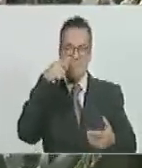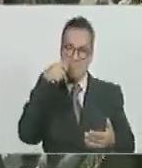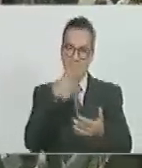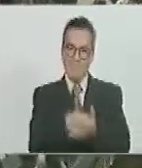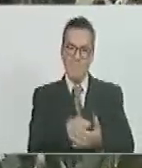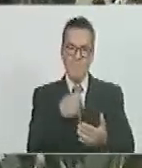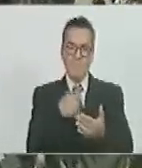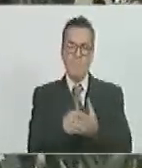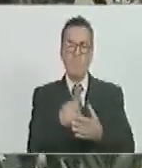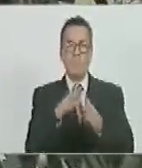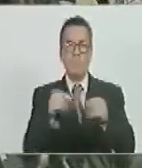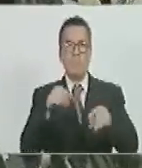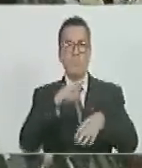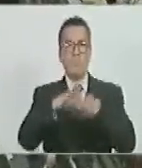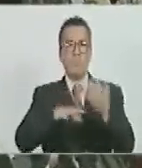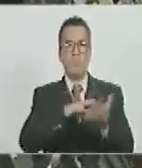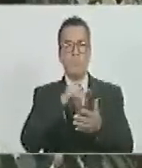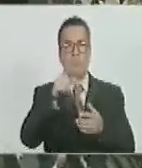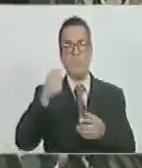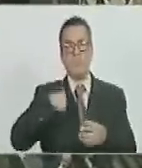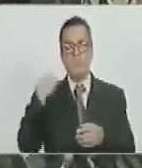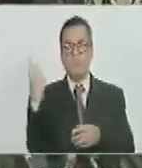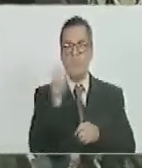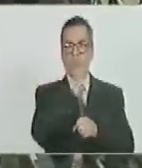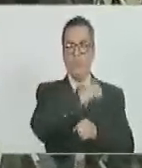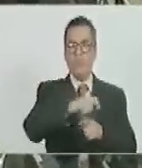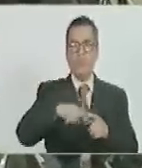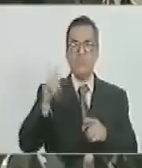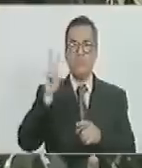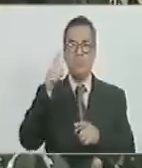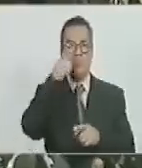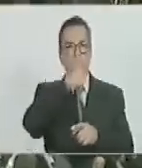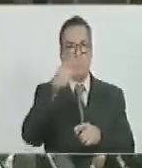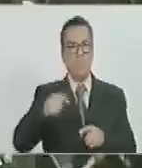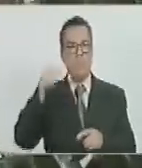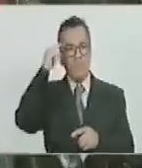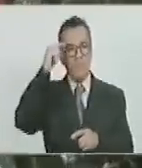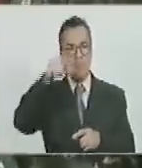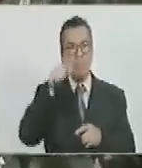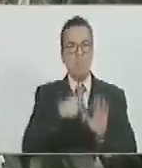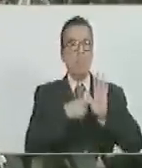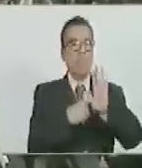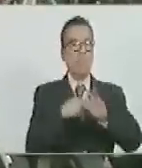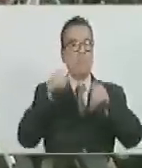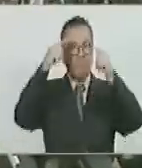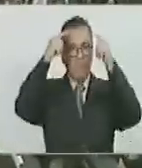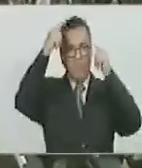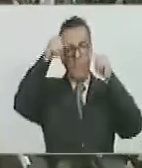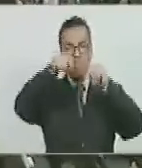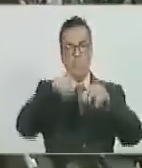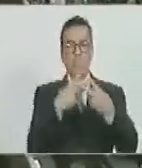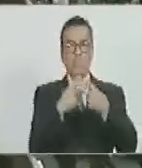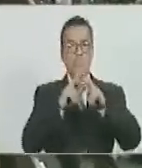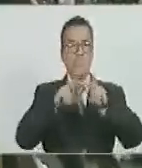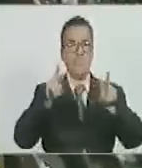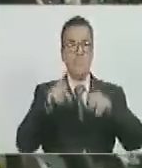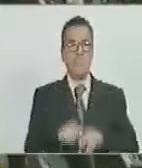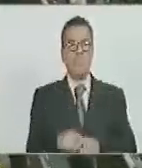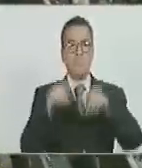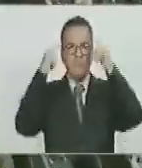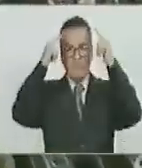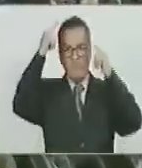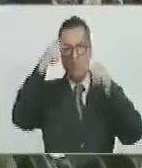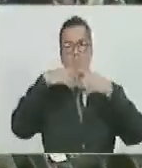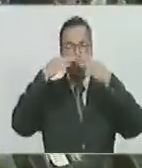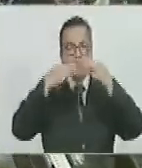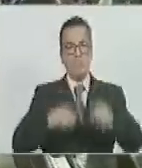por todo el daño que le han hecho a este pueblo. Frente a eso, hoy queda demostrado que el chavismo es garantía de paz, el chavismo es